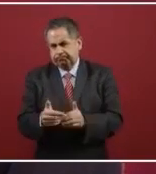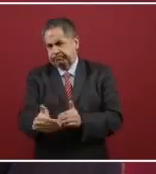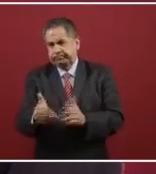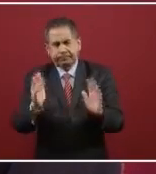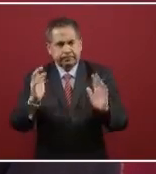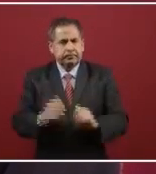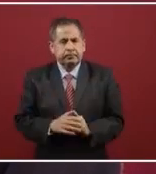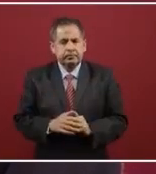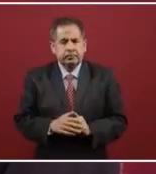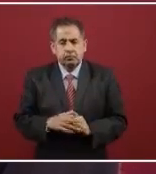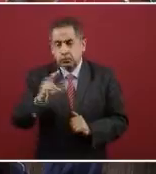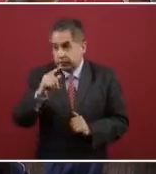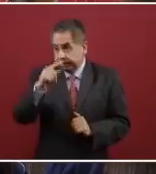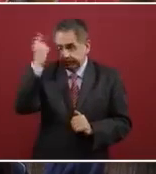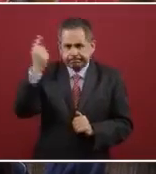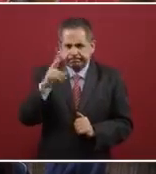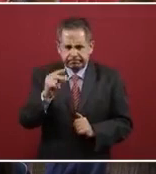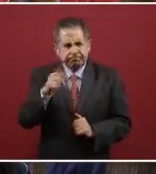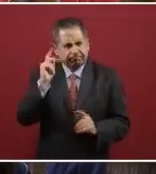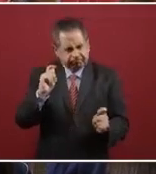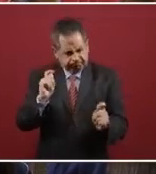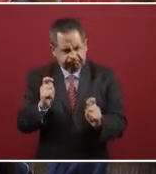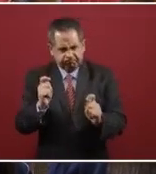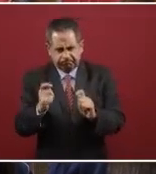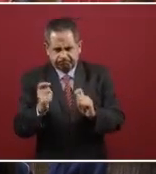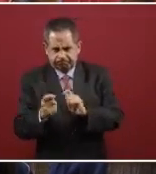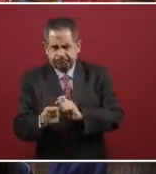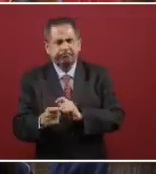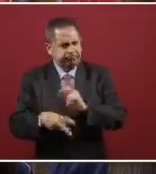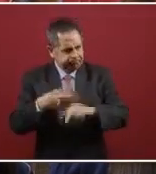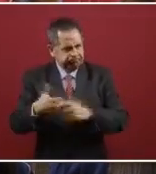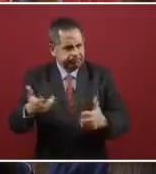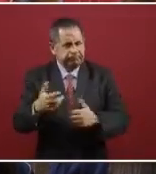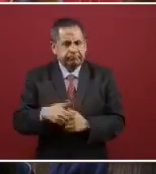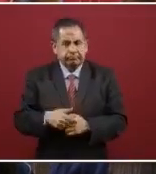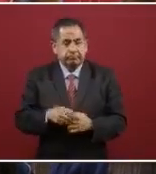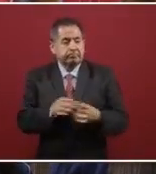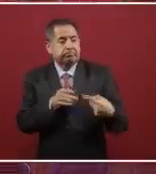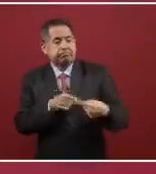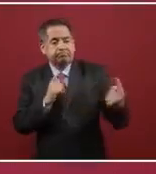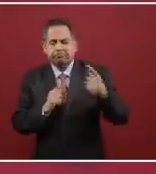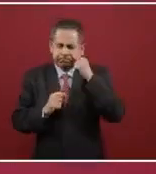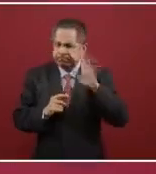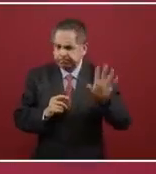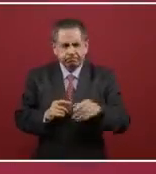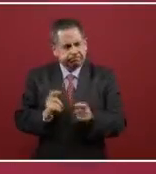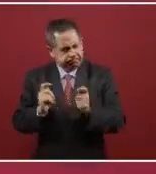no es fácil, pero va, se opone, ya nadie va a